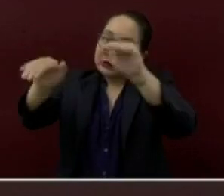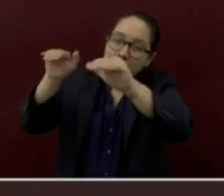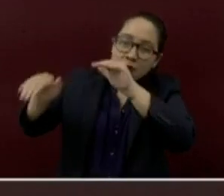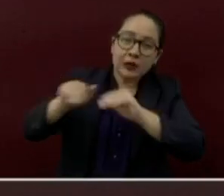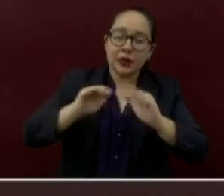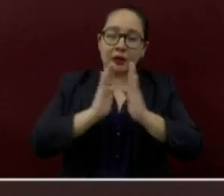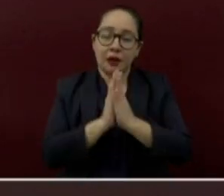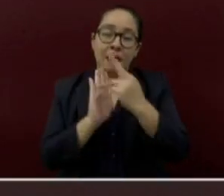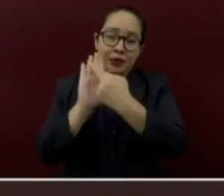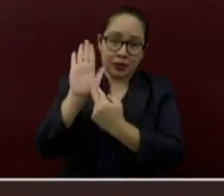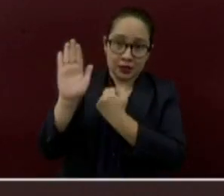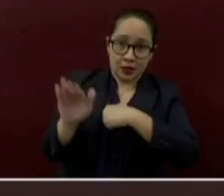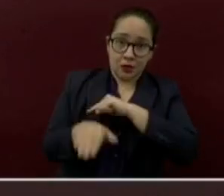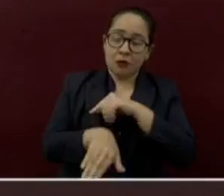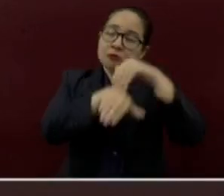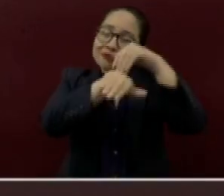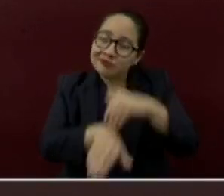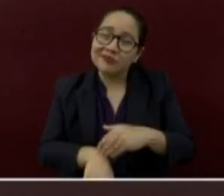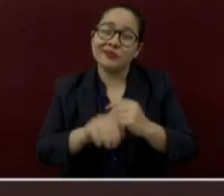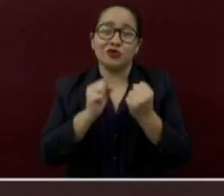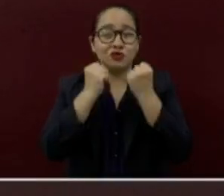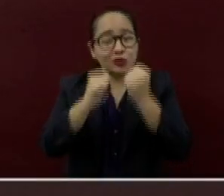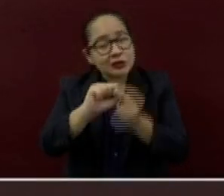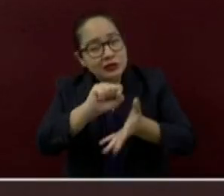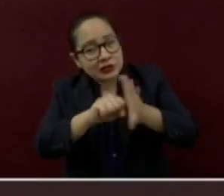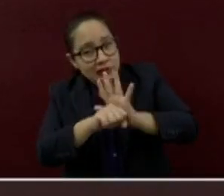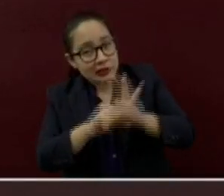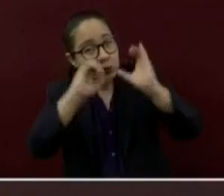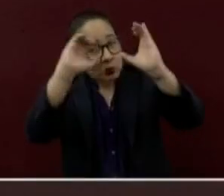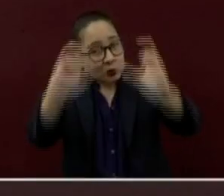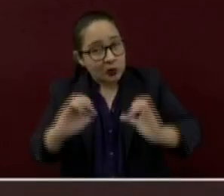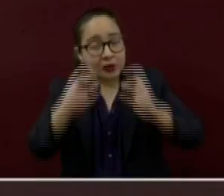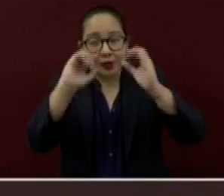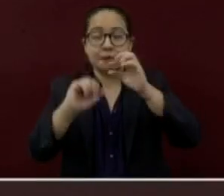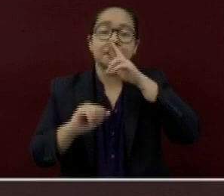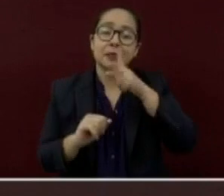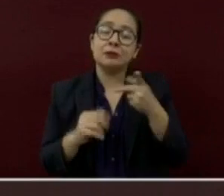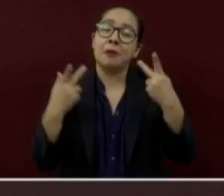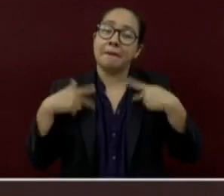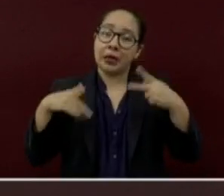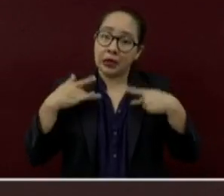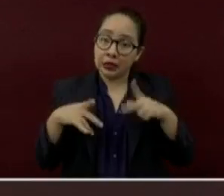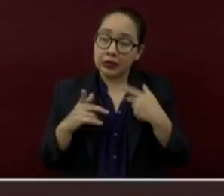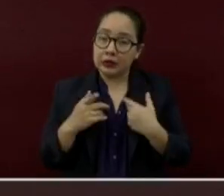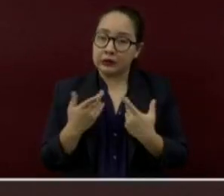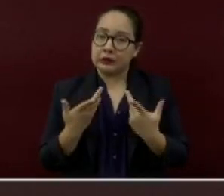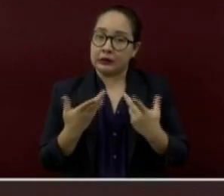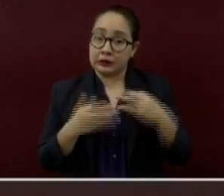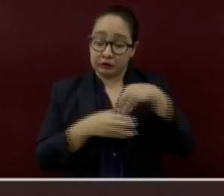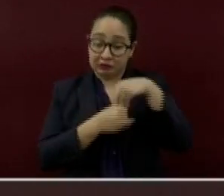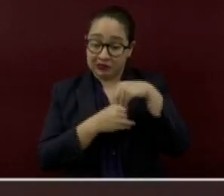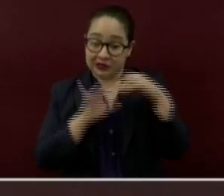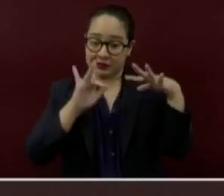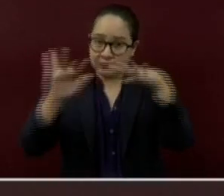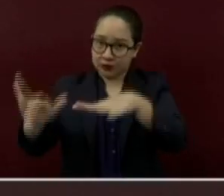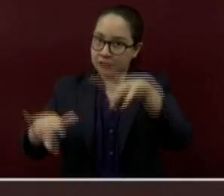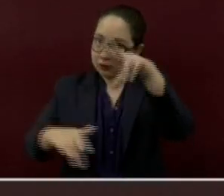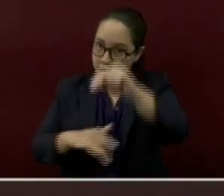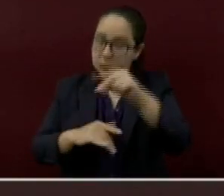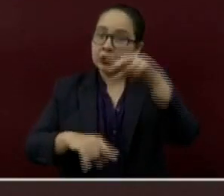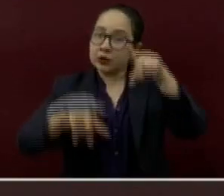en sus establecimientos así como respetar el aforo permitido por semáforo epidemiológico